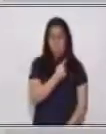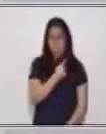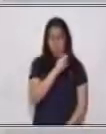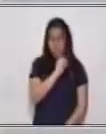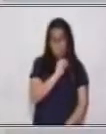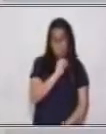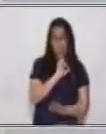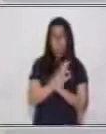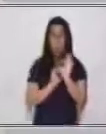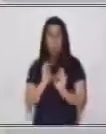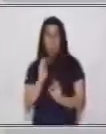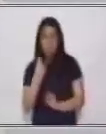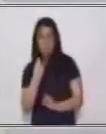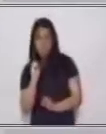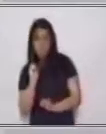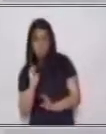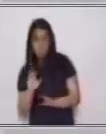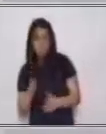Ejemplo número 2.